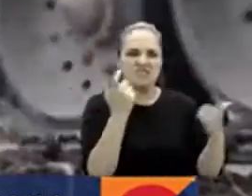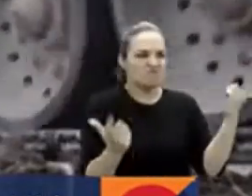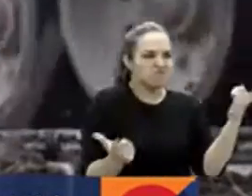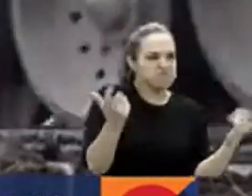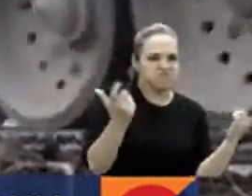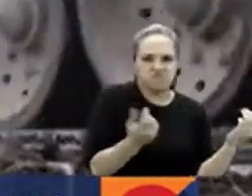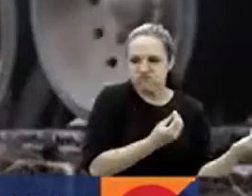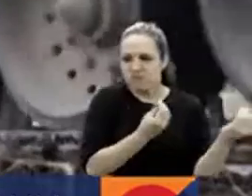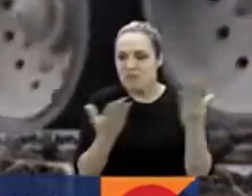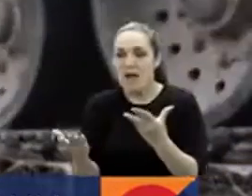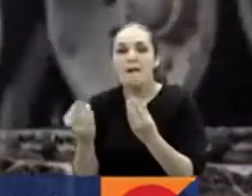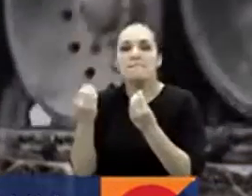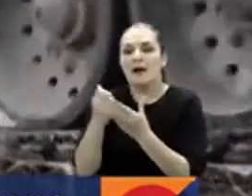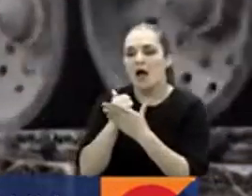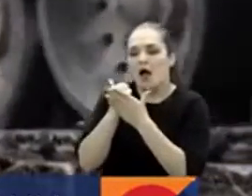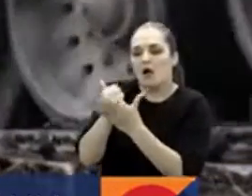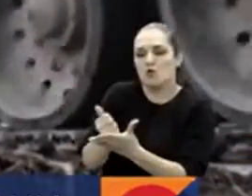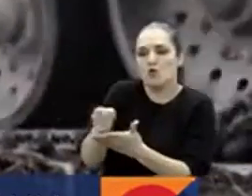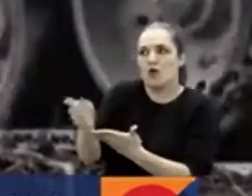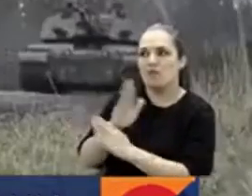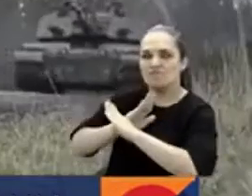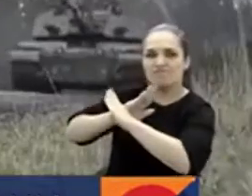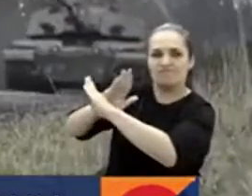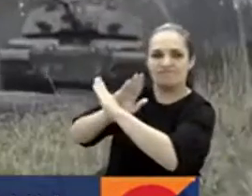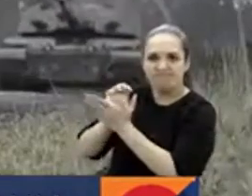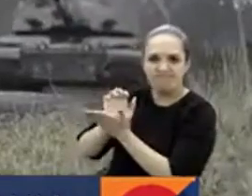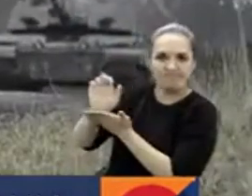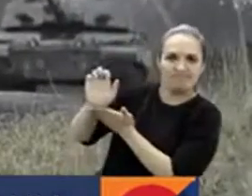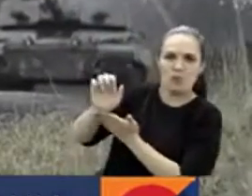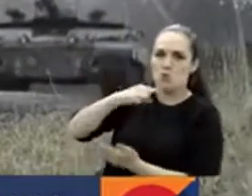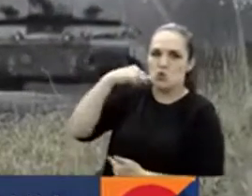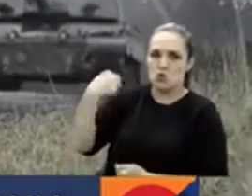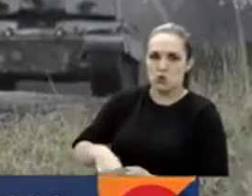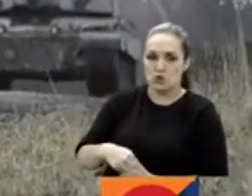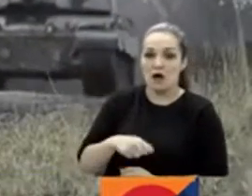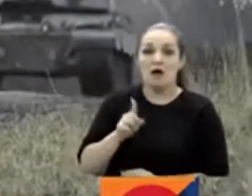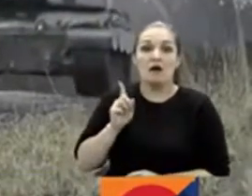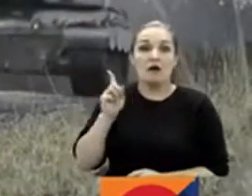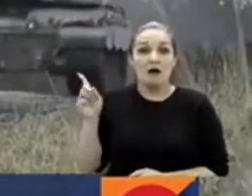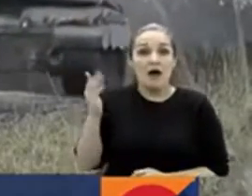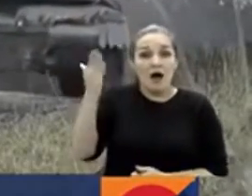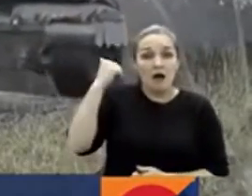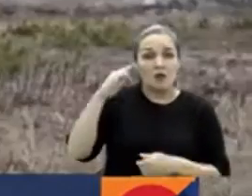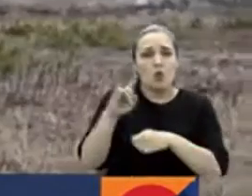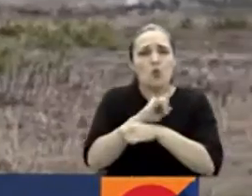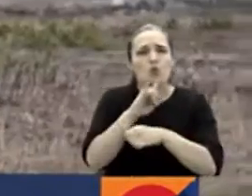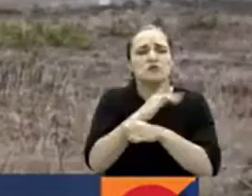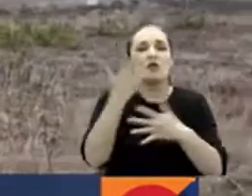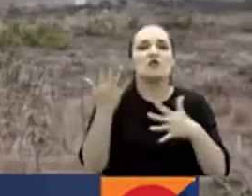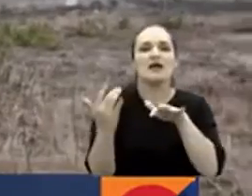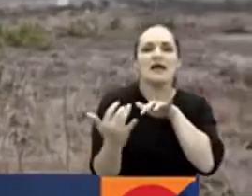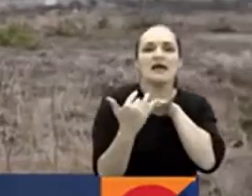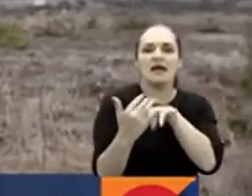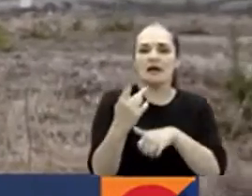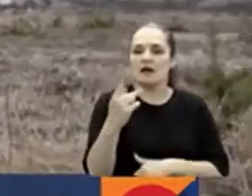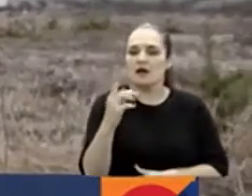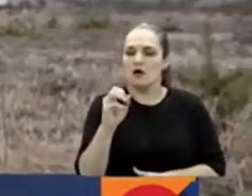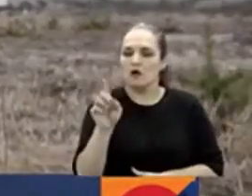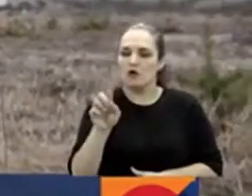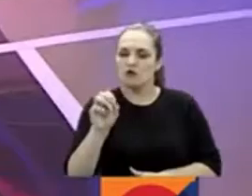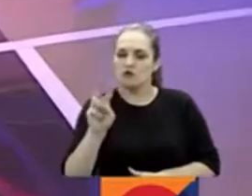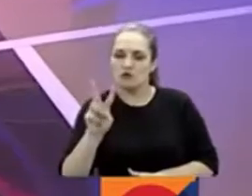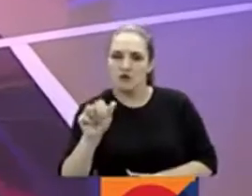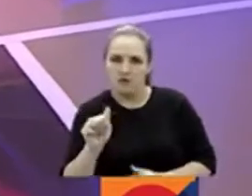frente a la invasión rusa. Este carro de combate del ejército británico usado en las guerras de Irak, Kosovo y